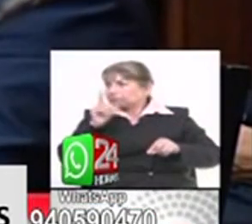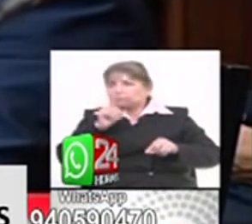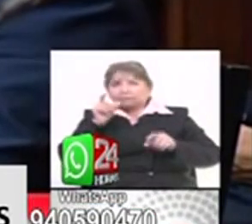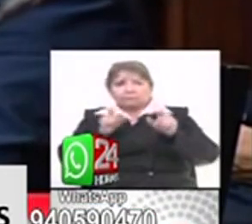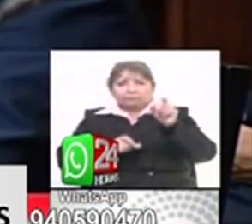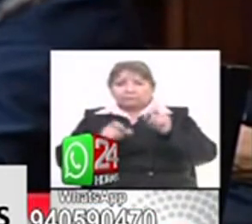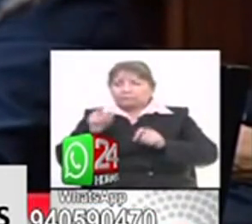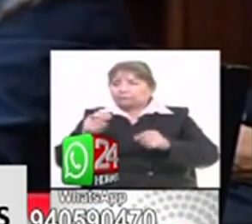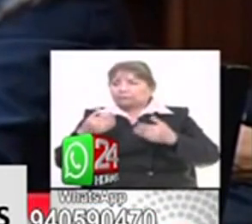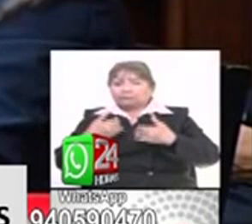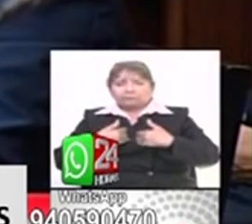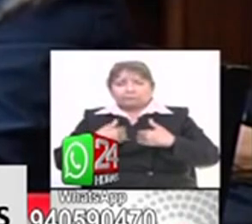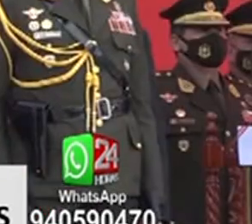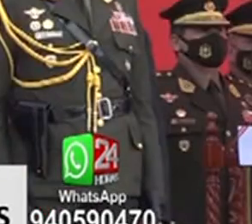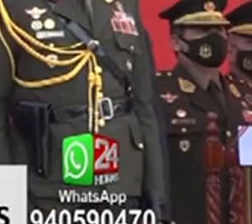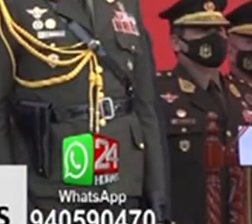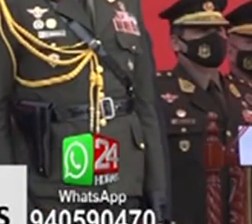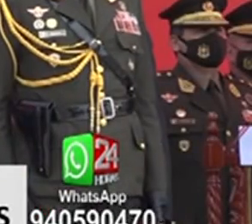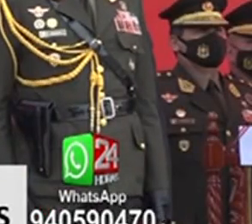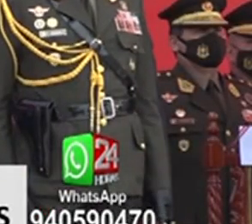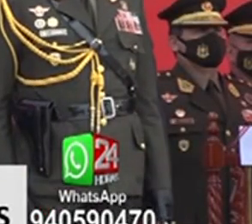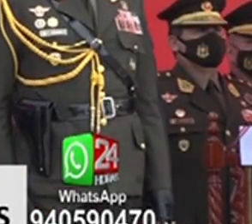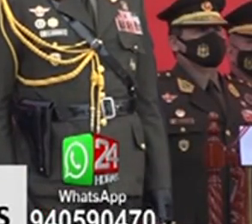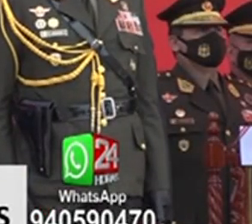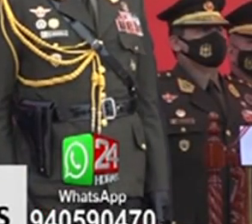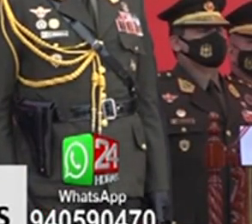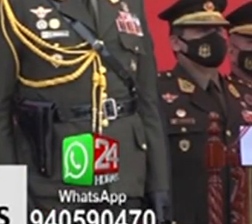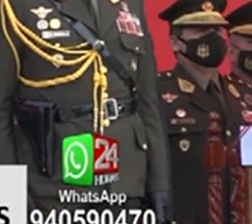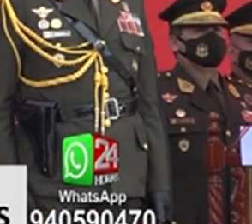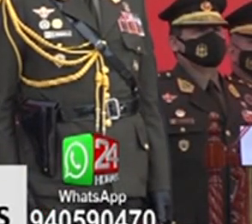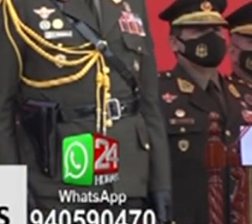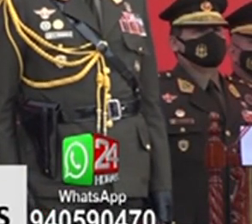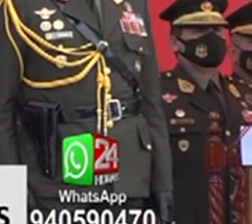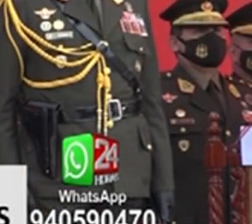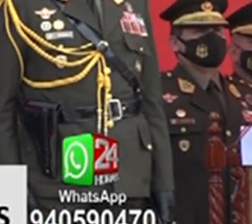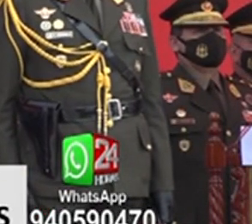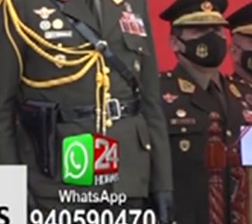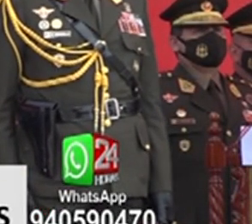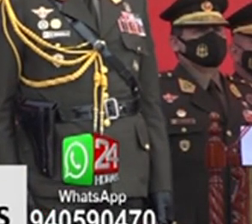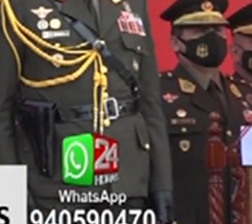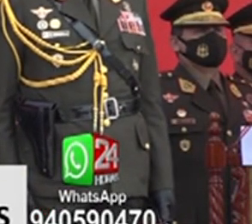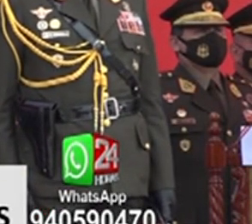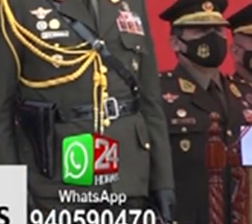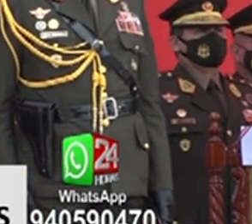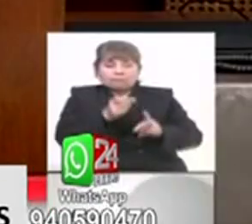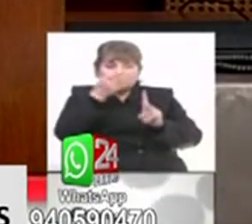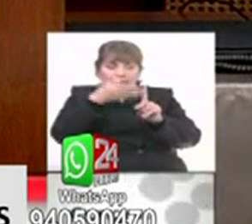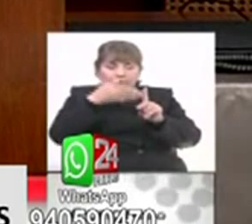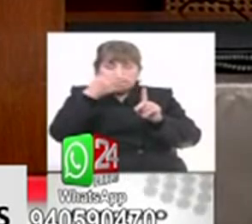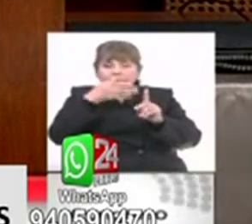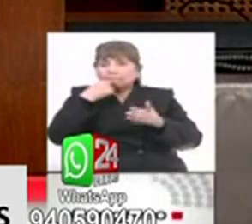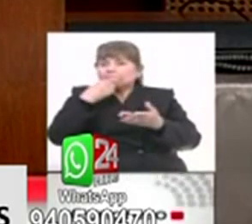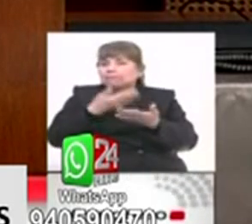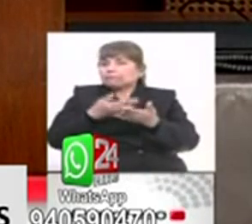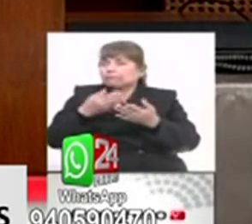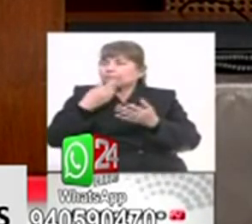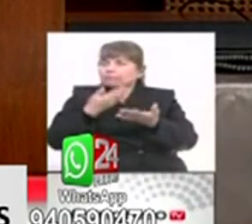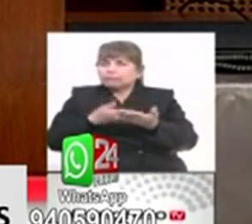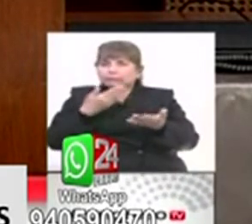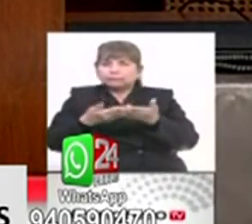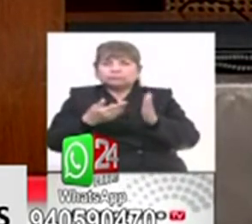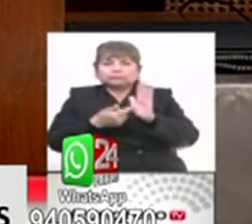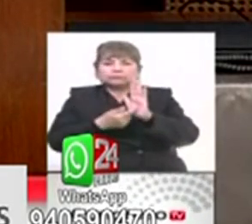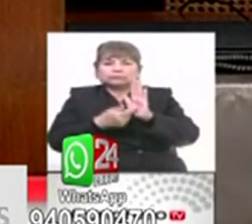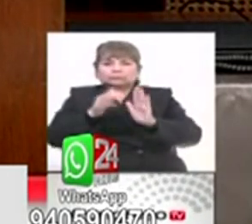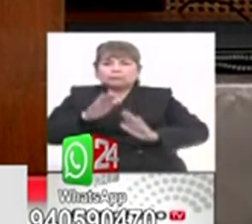el Parlamento por los presuntos ascensos irregulares de oficiales de las Fuerzas Armadas. Ponen en evidencia